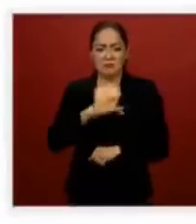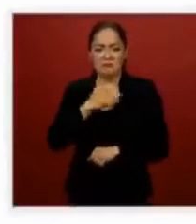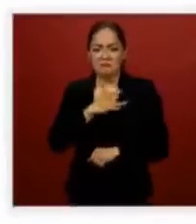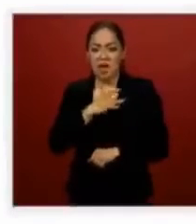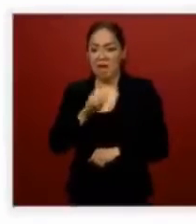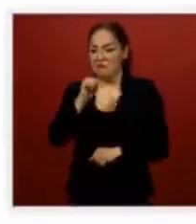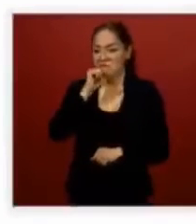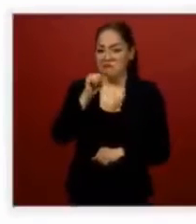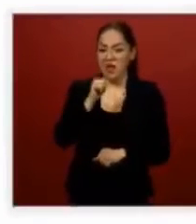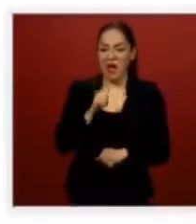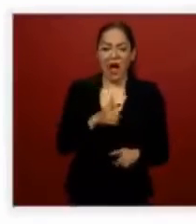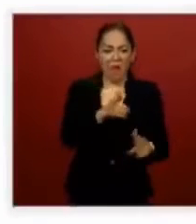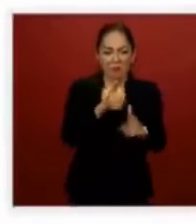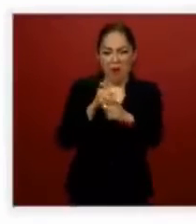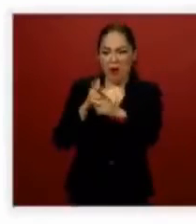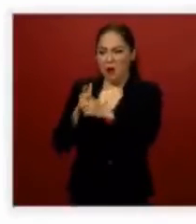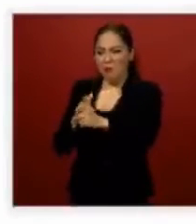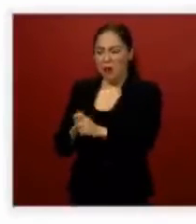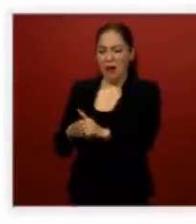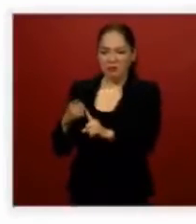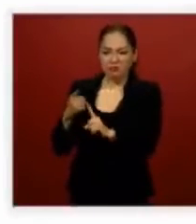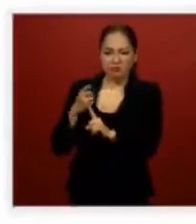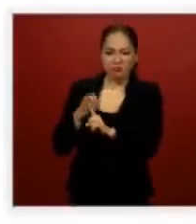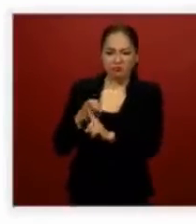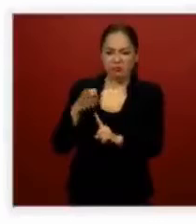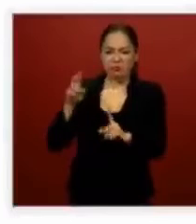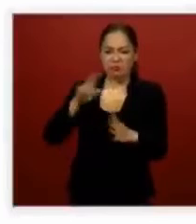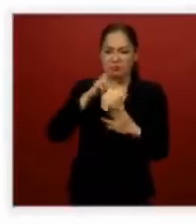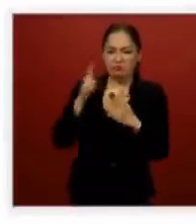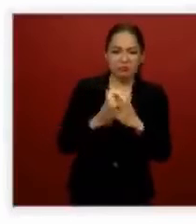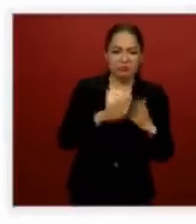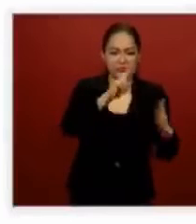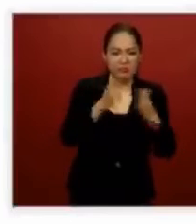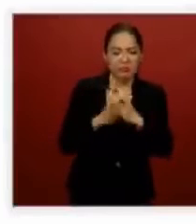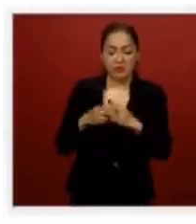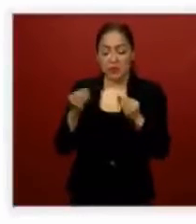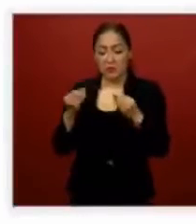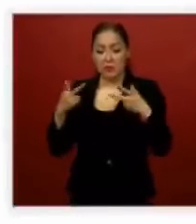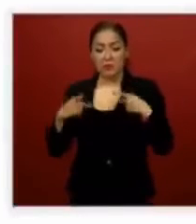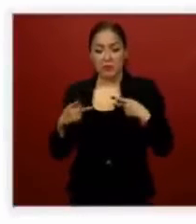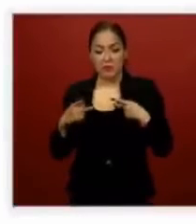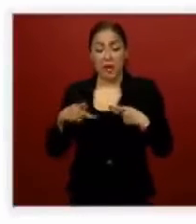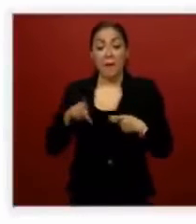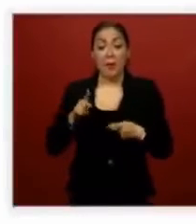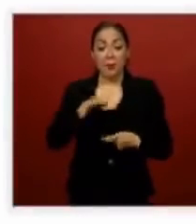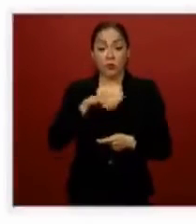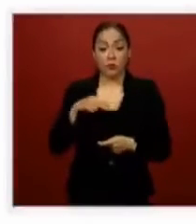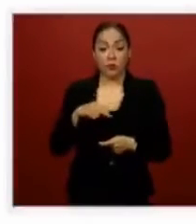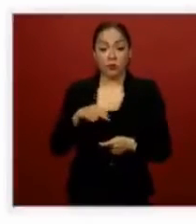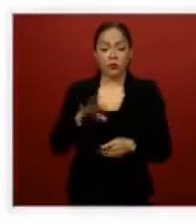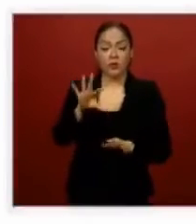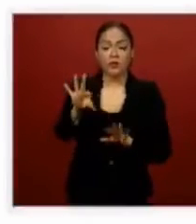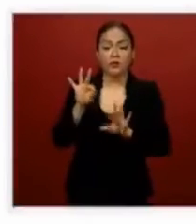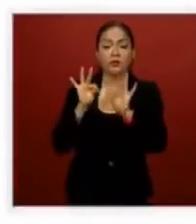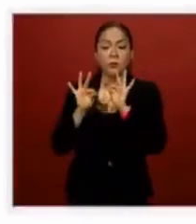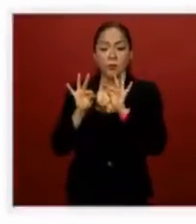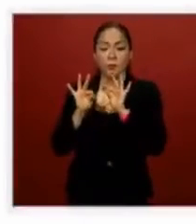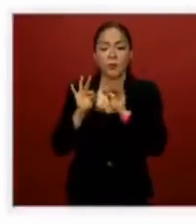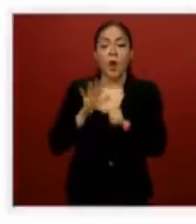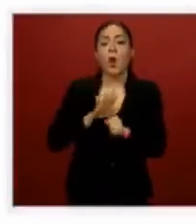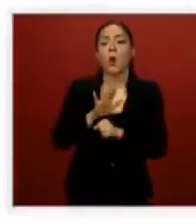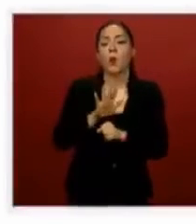insensible. Exacto. Y por eso asesinó a tantas personas. Por eso el cambio tenemos que saber hacia dónde. Y en esta laminita